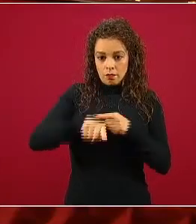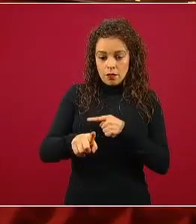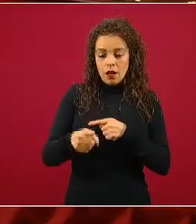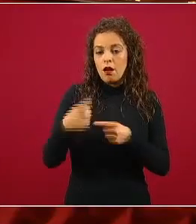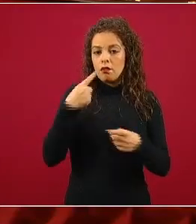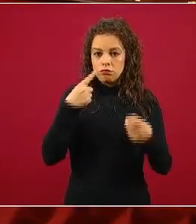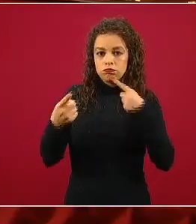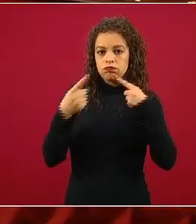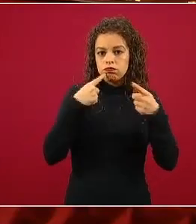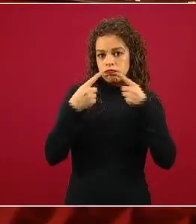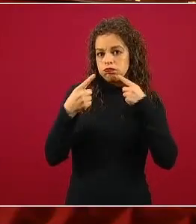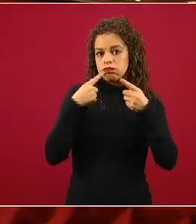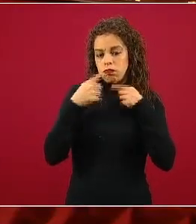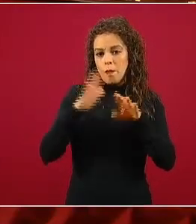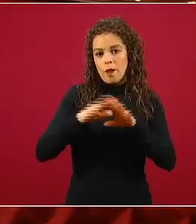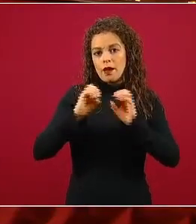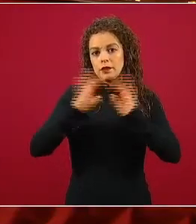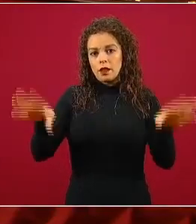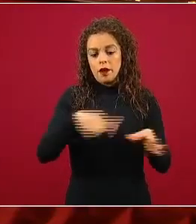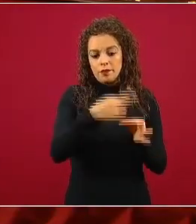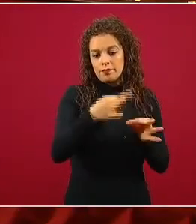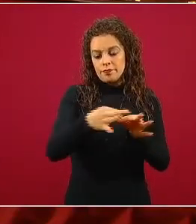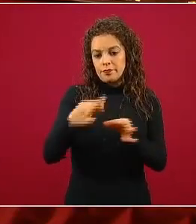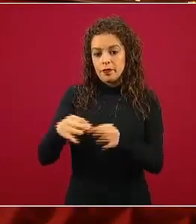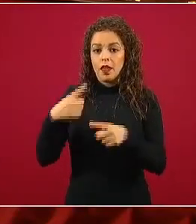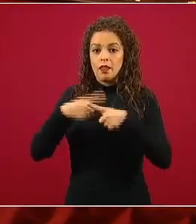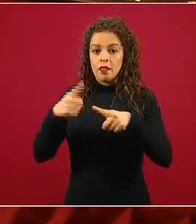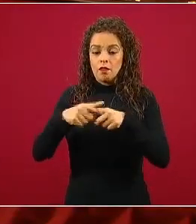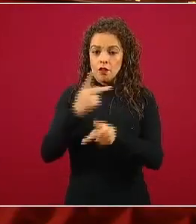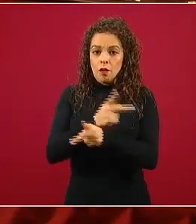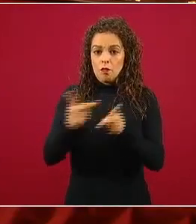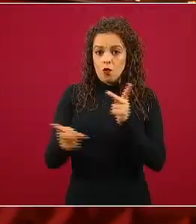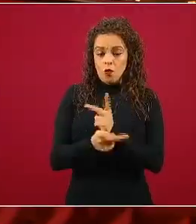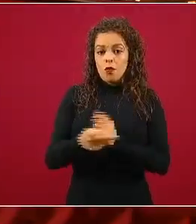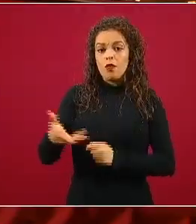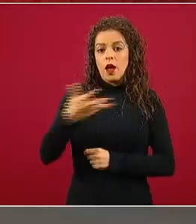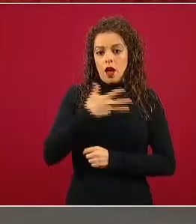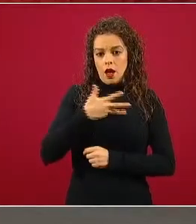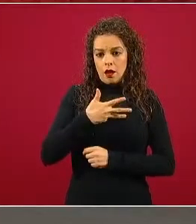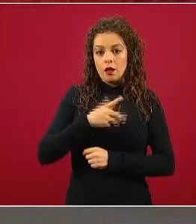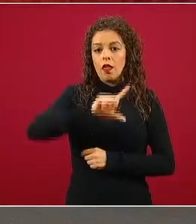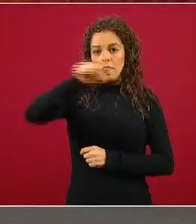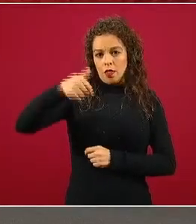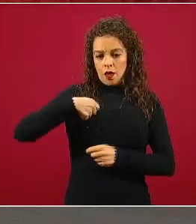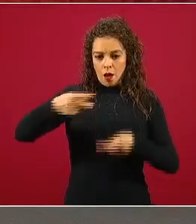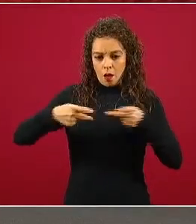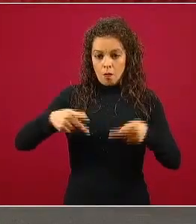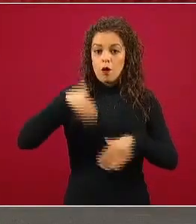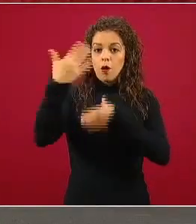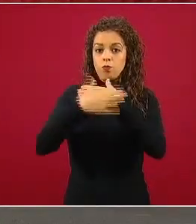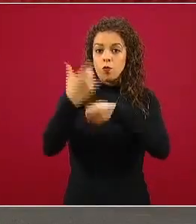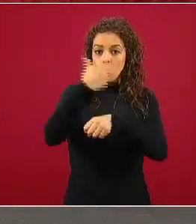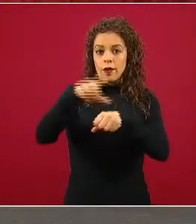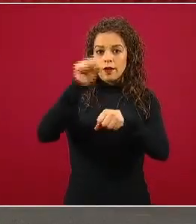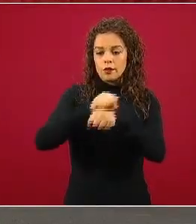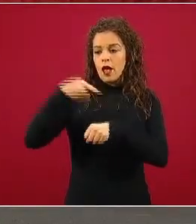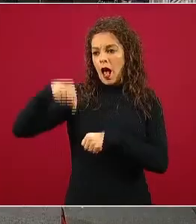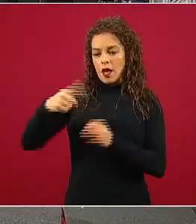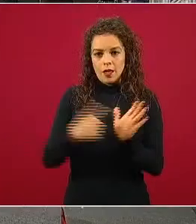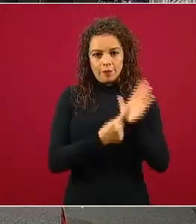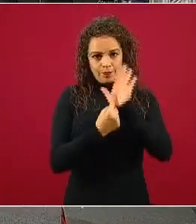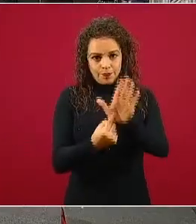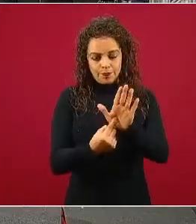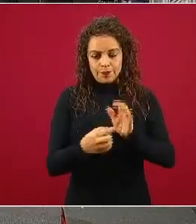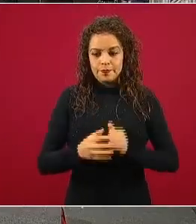de manera puntual los distintos productos que existen. Lo preparamos y lo empezamos en la siguiente semana. Muchas gracias por la idea. Usted, por favor.